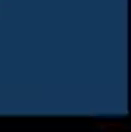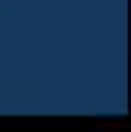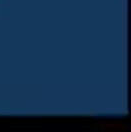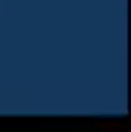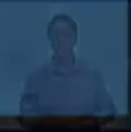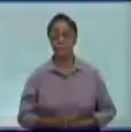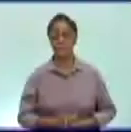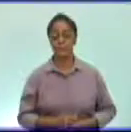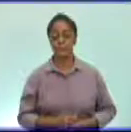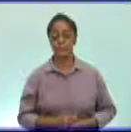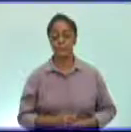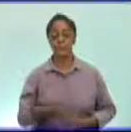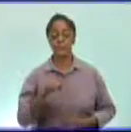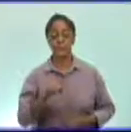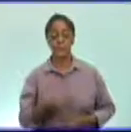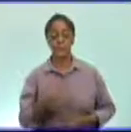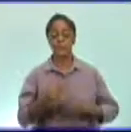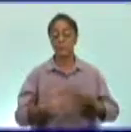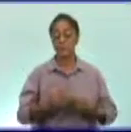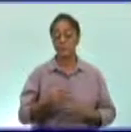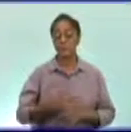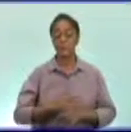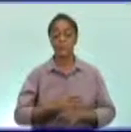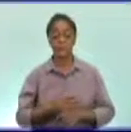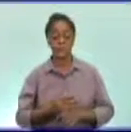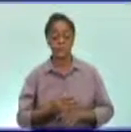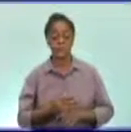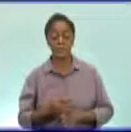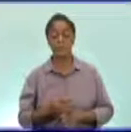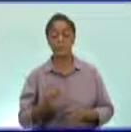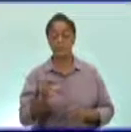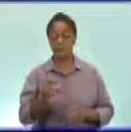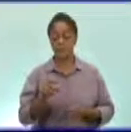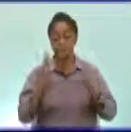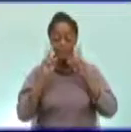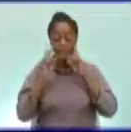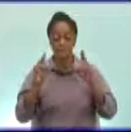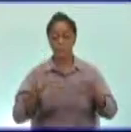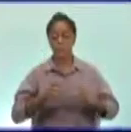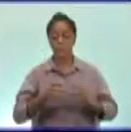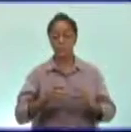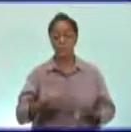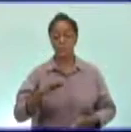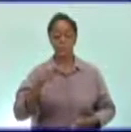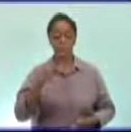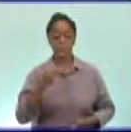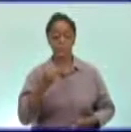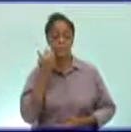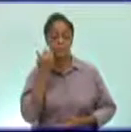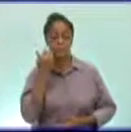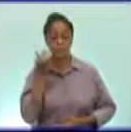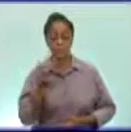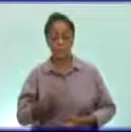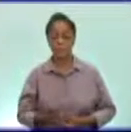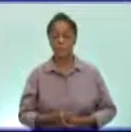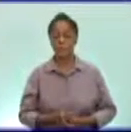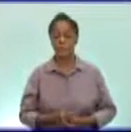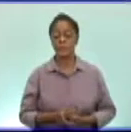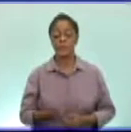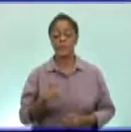Esto es lo que los hace tan diversos a los seres vivos, su forma, su tamaño, su color.